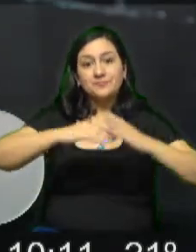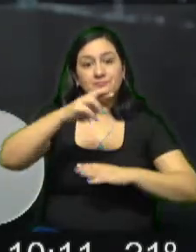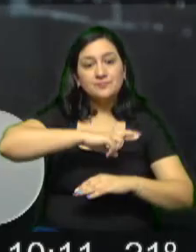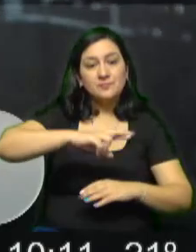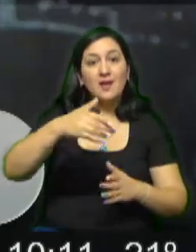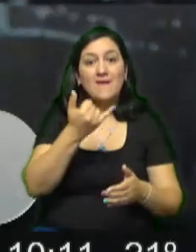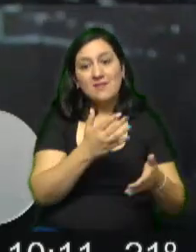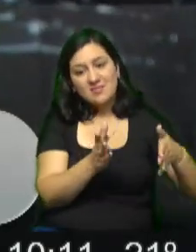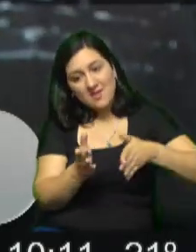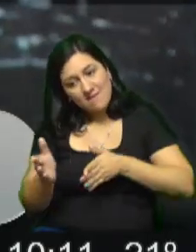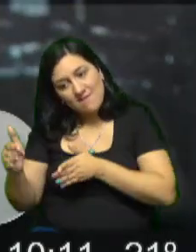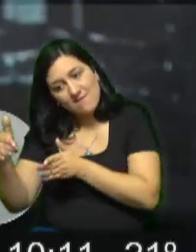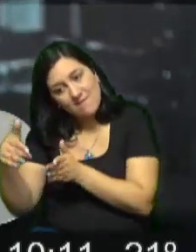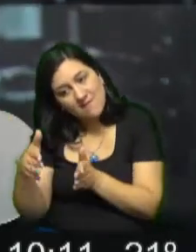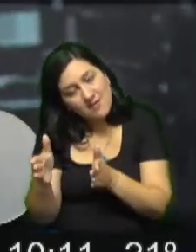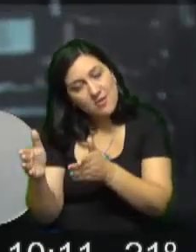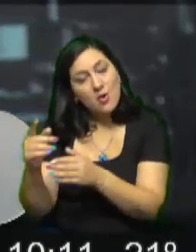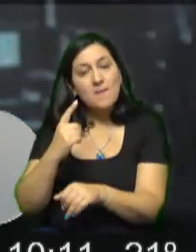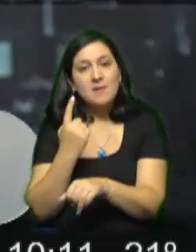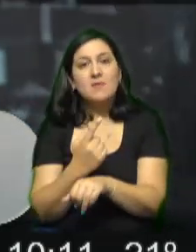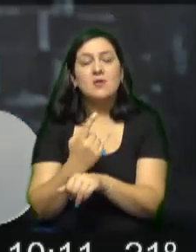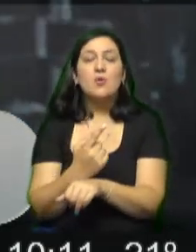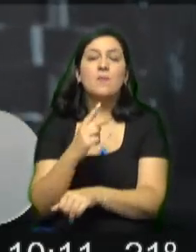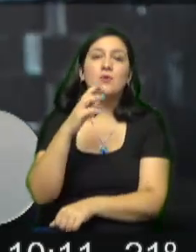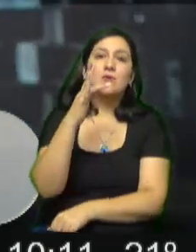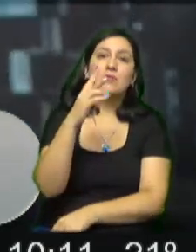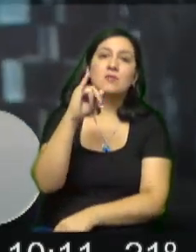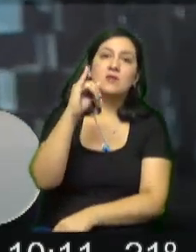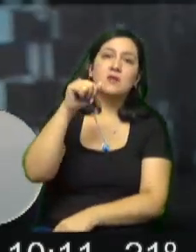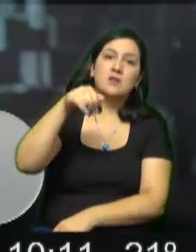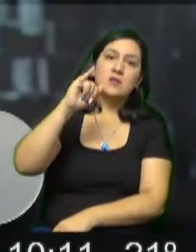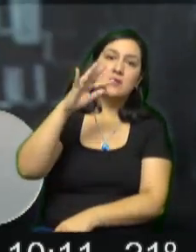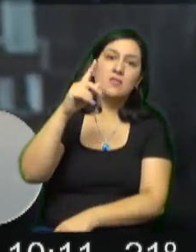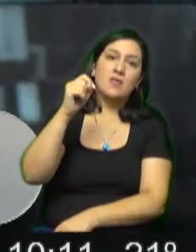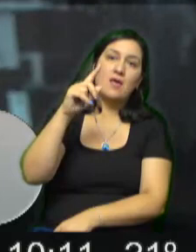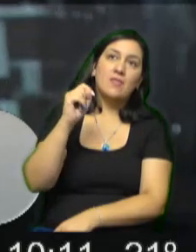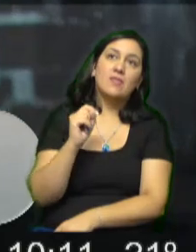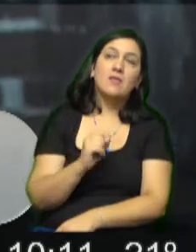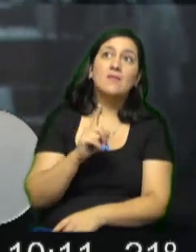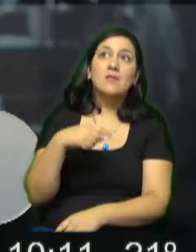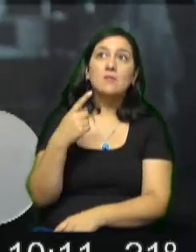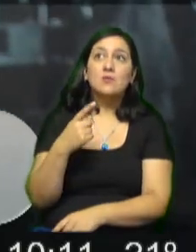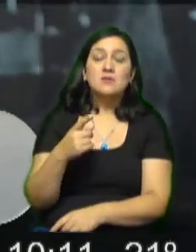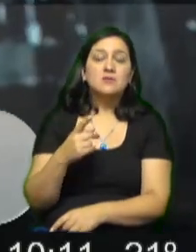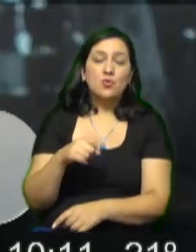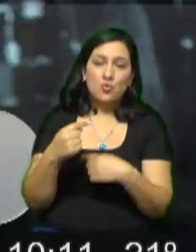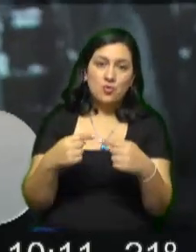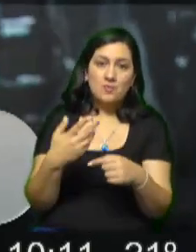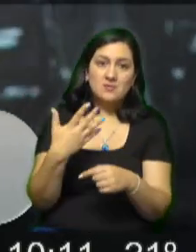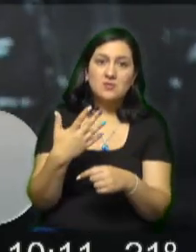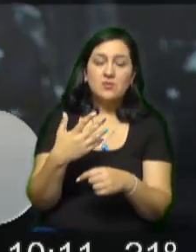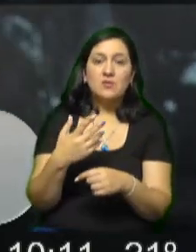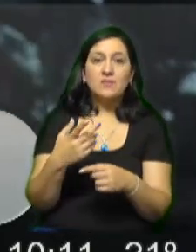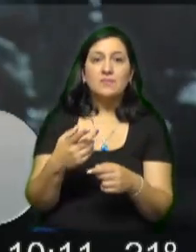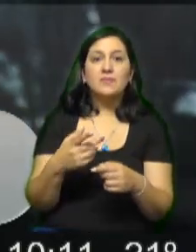ir primero por Trinidad, para después volver a enganchar la 5 y seguir para arriba, hasta Rivera. Llevaba 2 días de